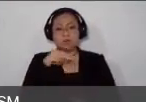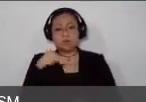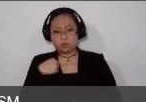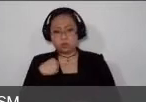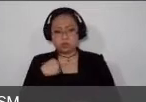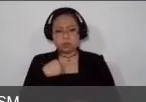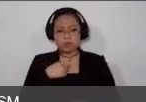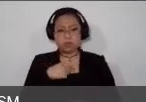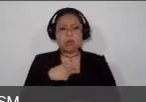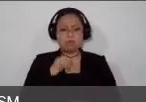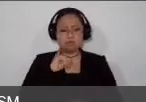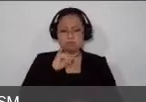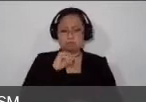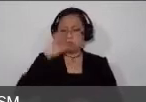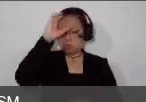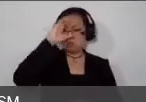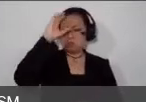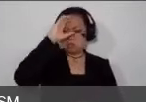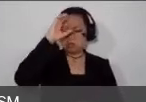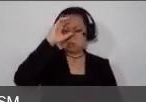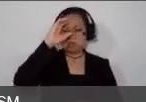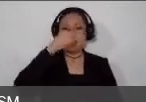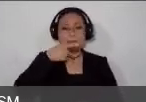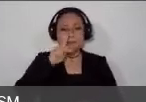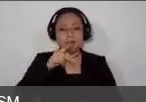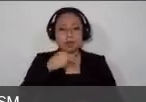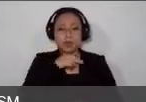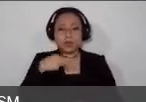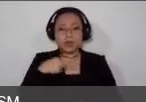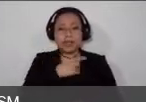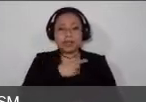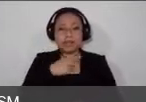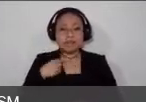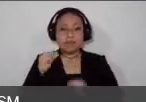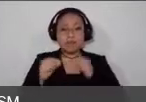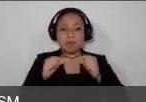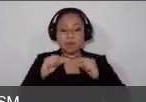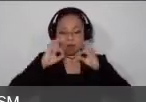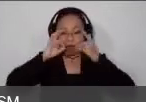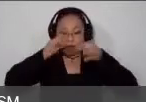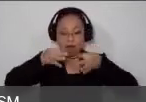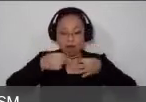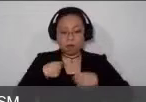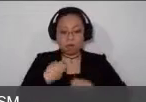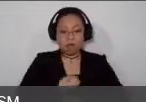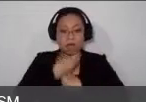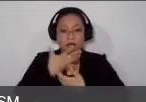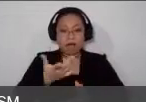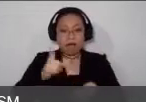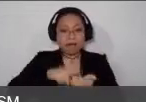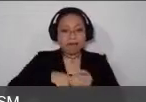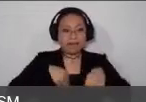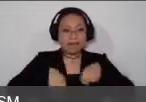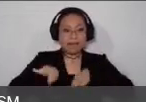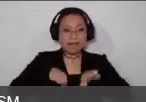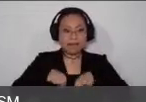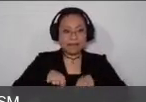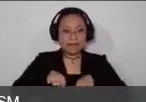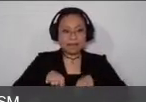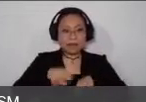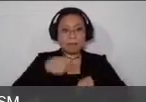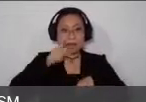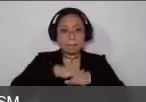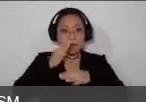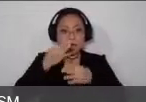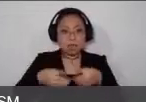vida a realizarnos nos podemos realizar en nuestro trabajo pero lo más importante es aprender